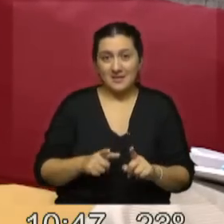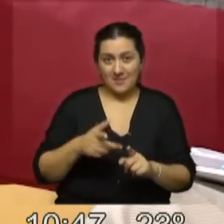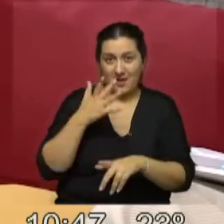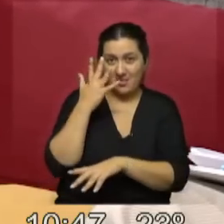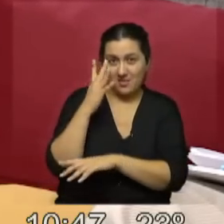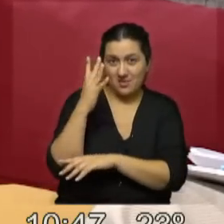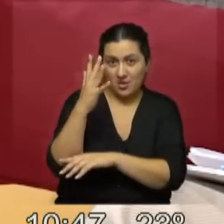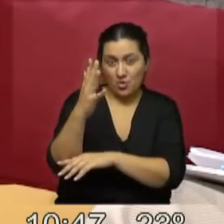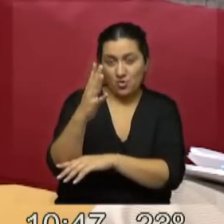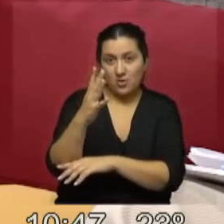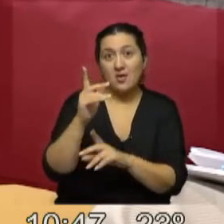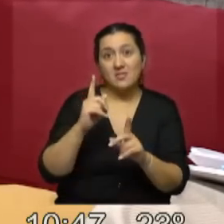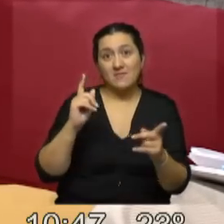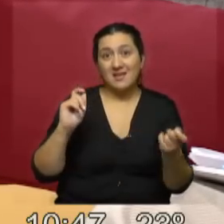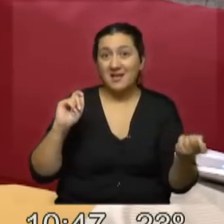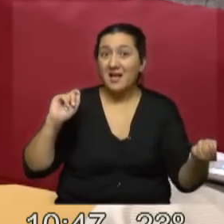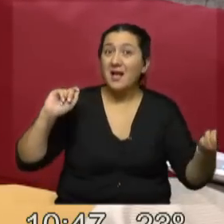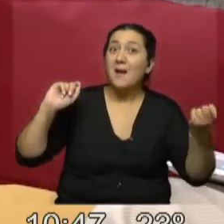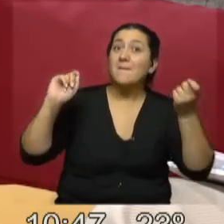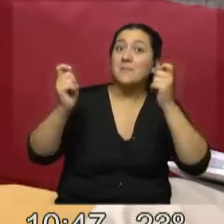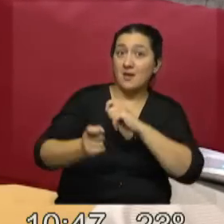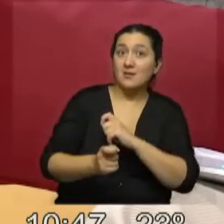va a tener que cambiar